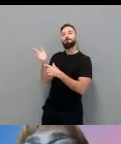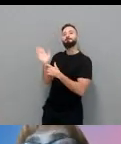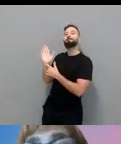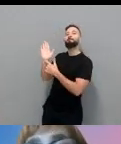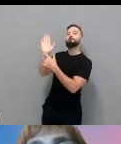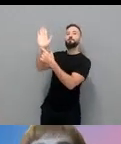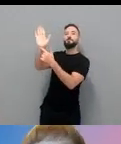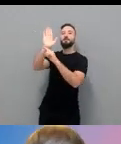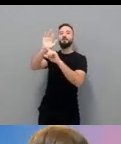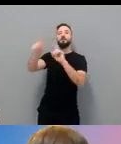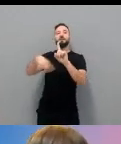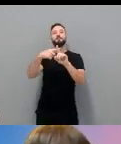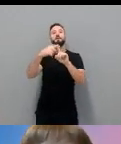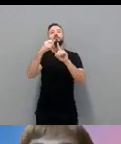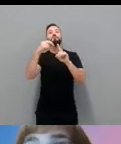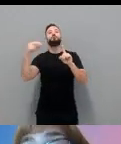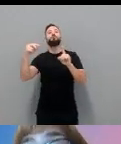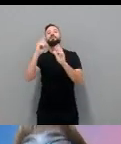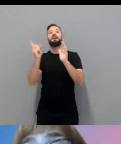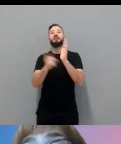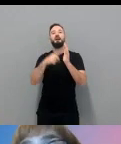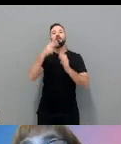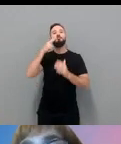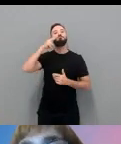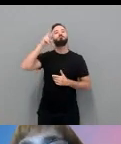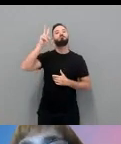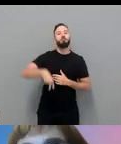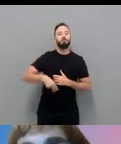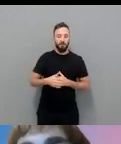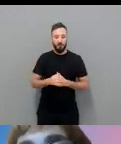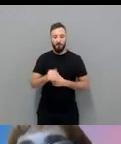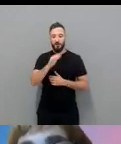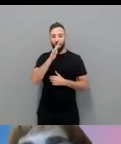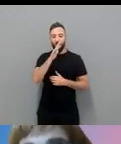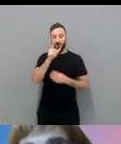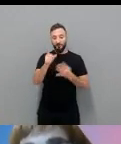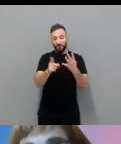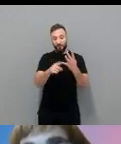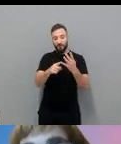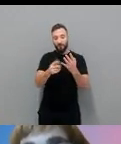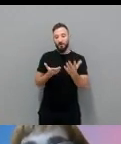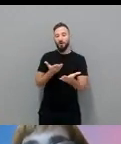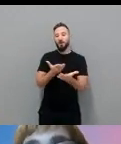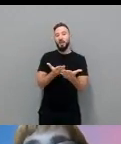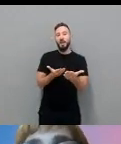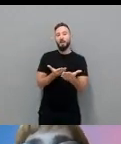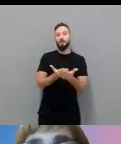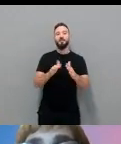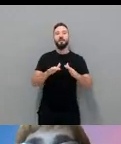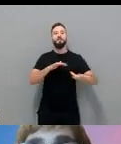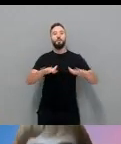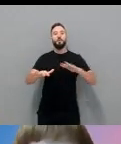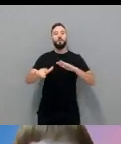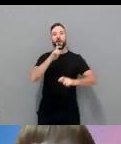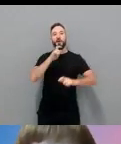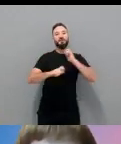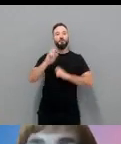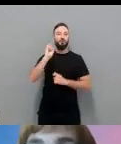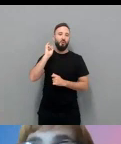punto legal reconocida, ¿vale? Por eso acabaré con las demandas del movimiento asociativo ASPACE, que no hacen